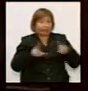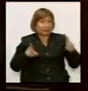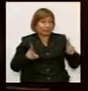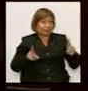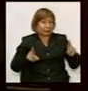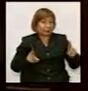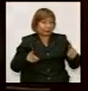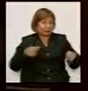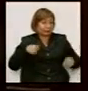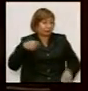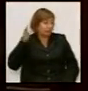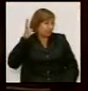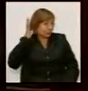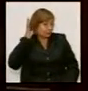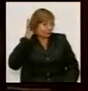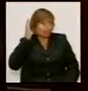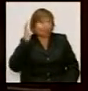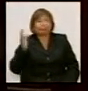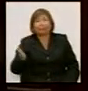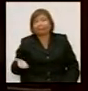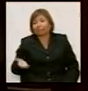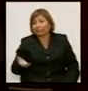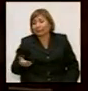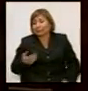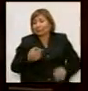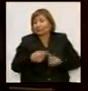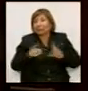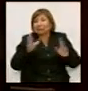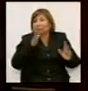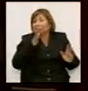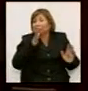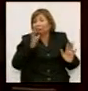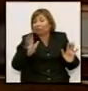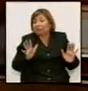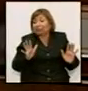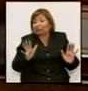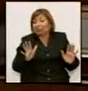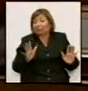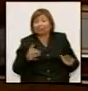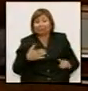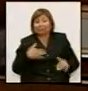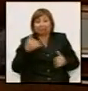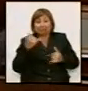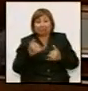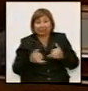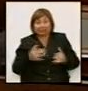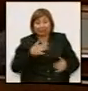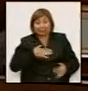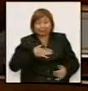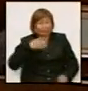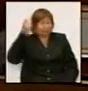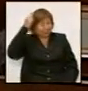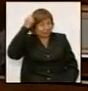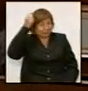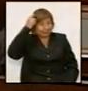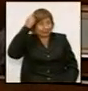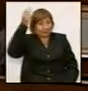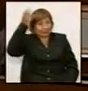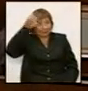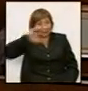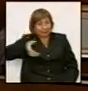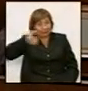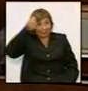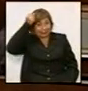he escuchado, pero no sé, no termina mi mente de absorber